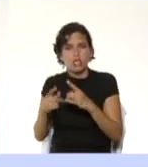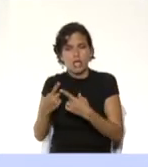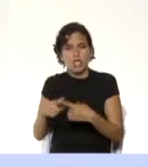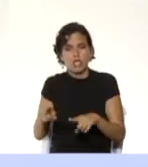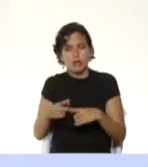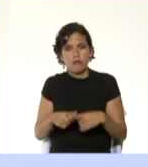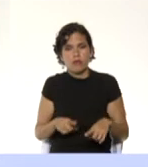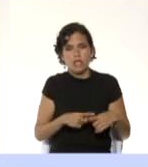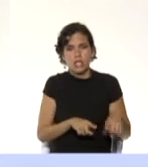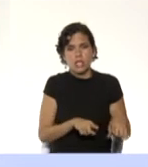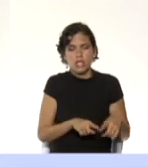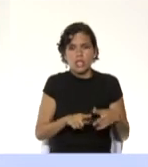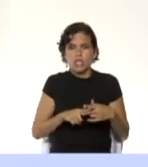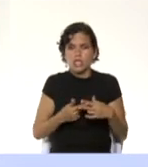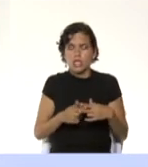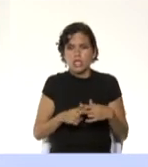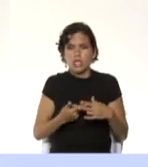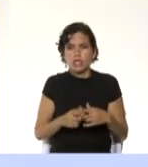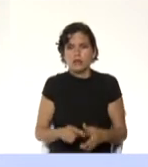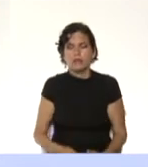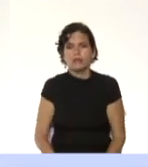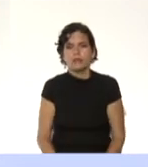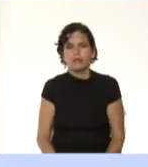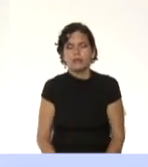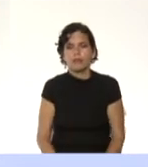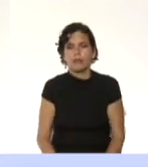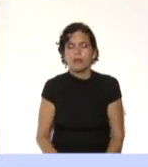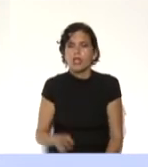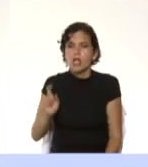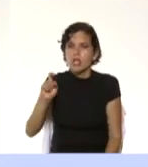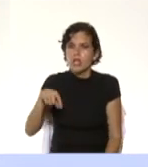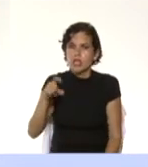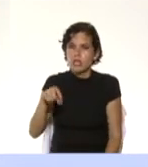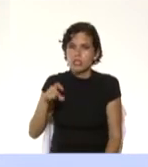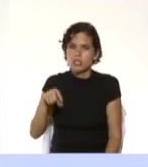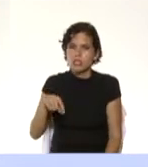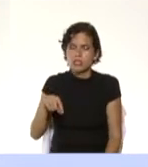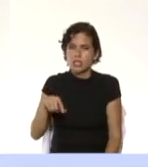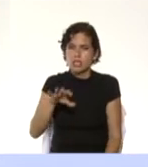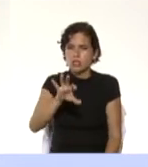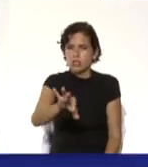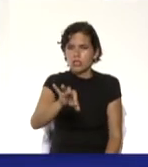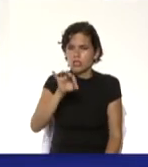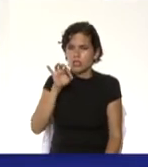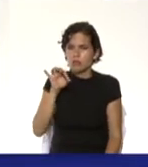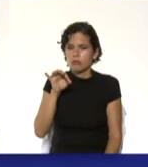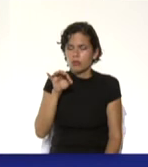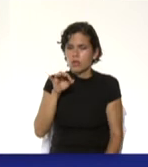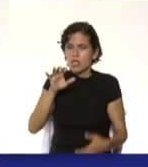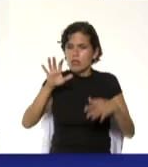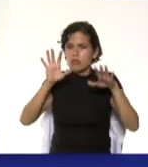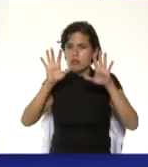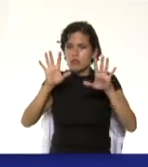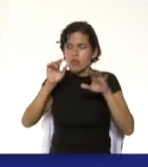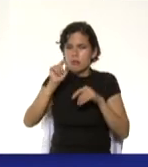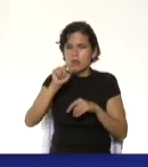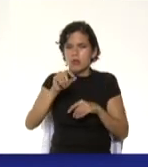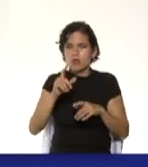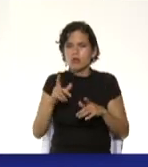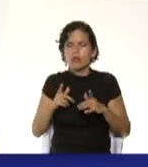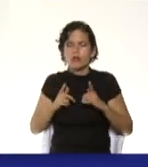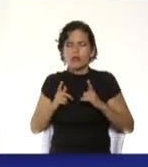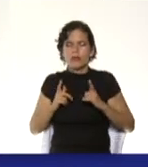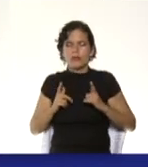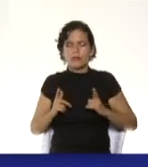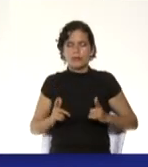especialidades ocupacionales. Es necesario que tomes por lo menos 10 minutos de descanso